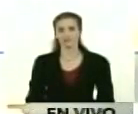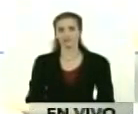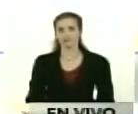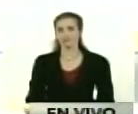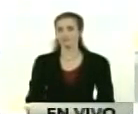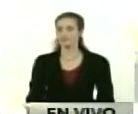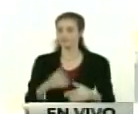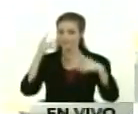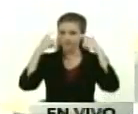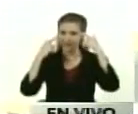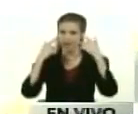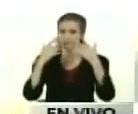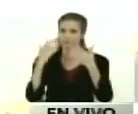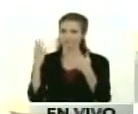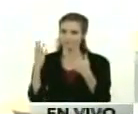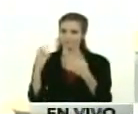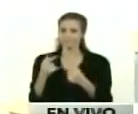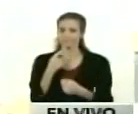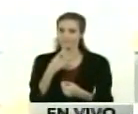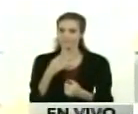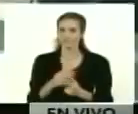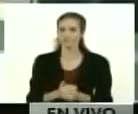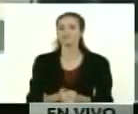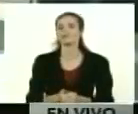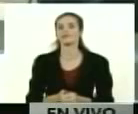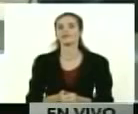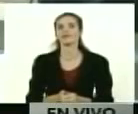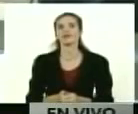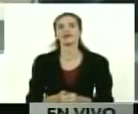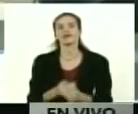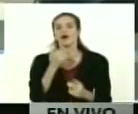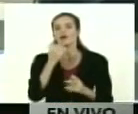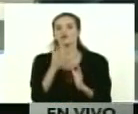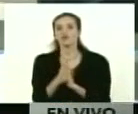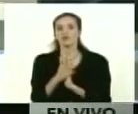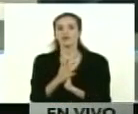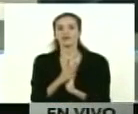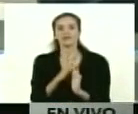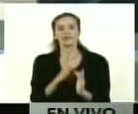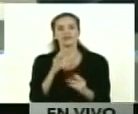Este Chávez, pues. Lo subtitulaba, ofensiva táctica masiva,